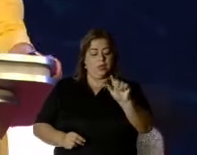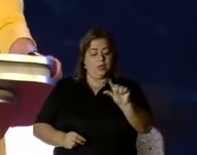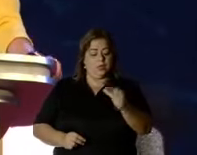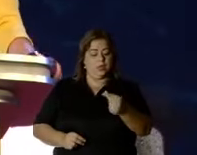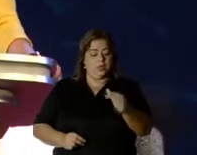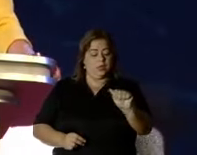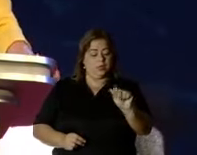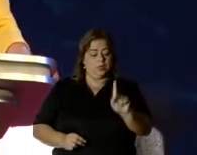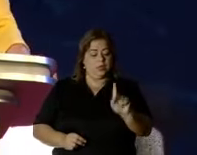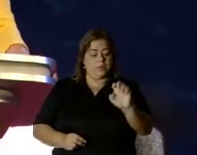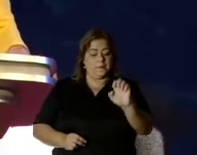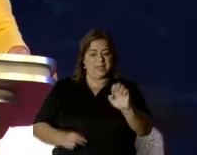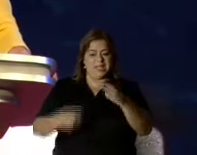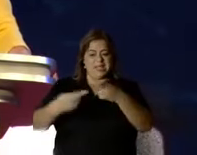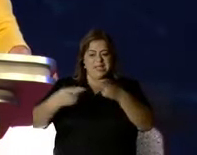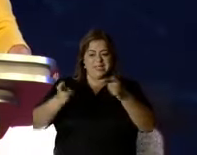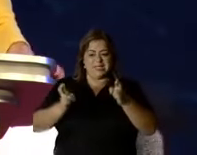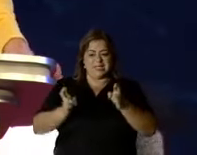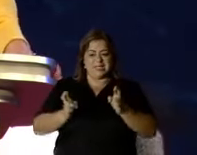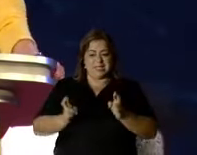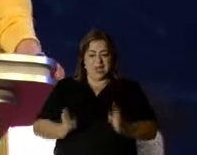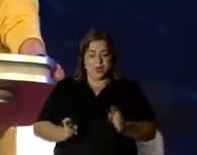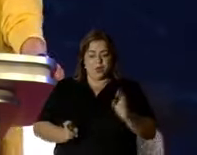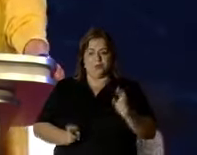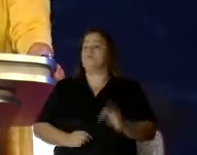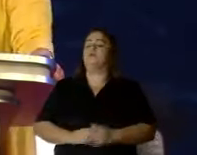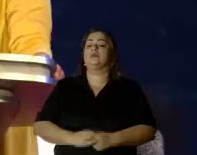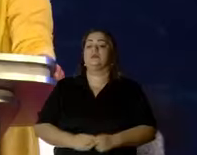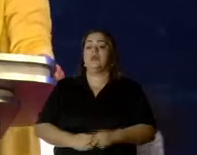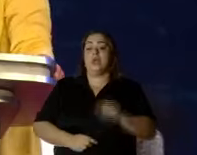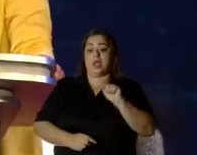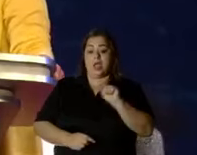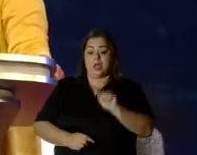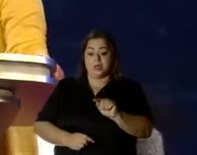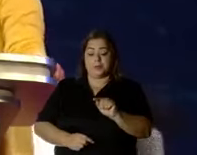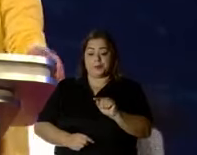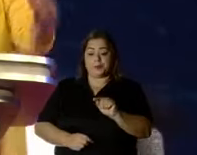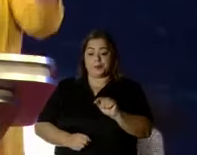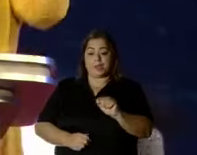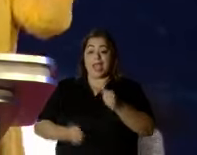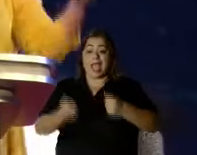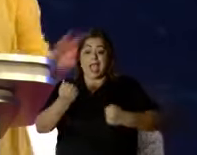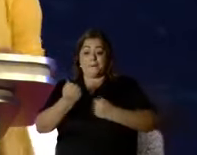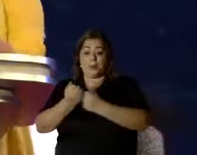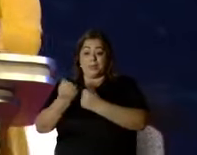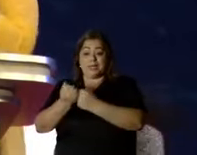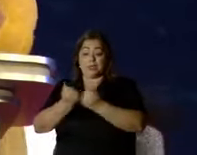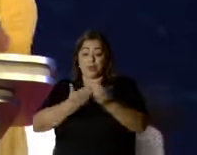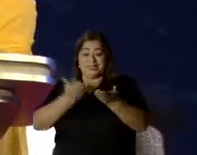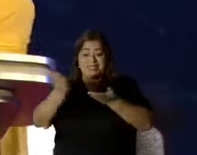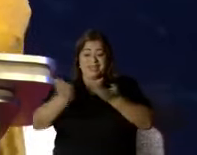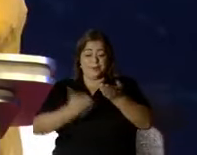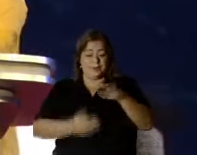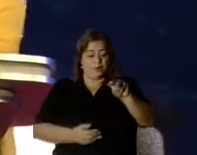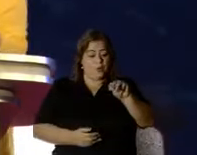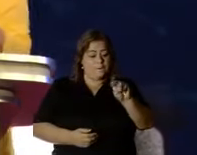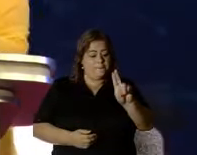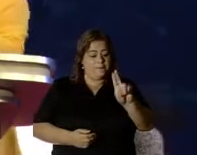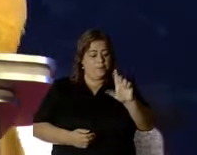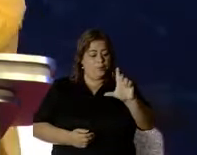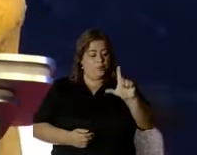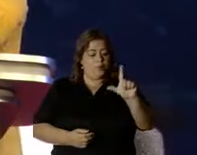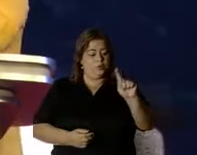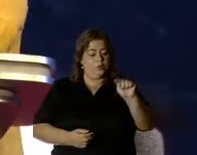mañana hasta las 2 de la tarde, vamos a estar donando sangre con servicios mutuos. La experiencia pasada fue algo memorable para